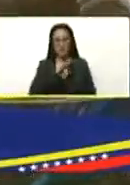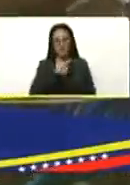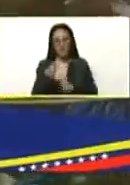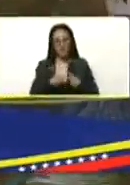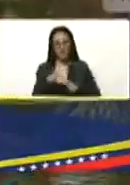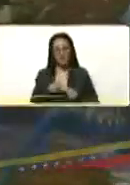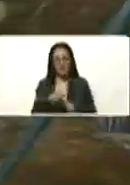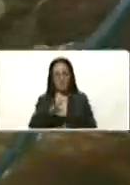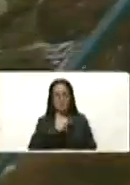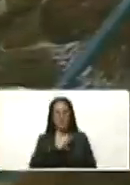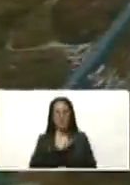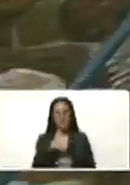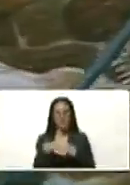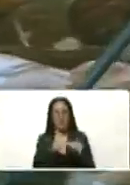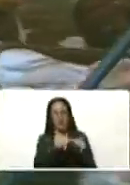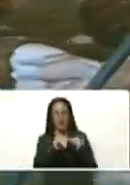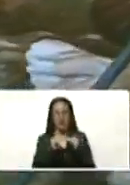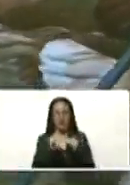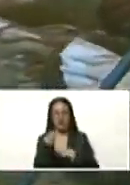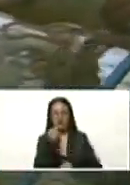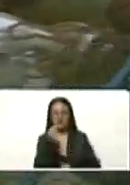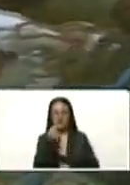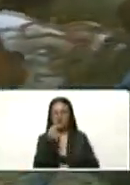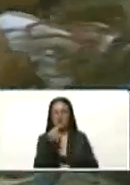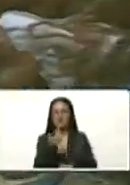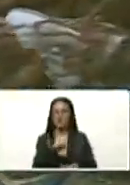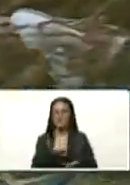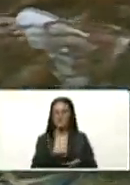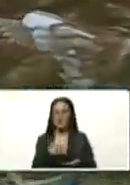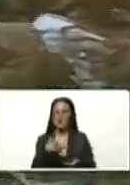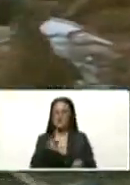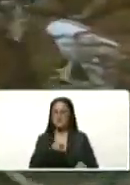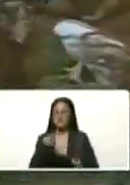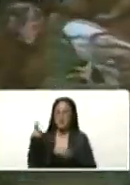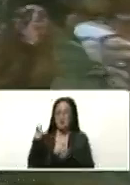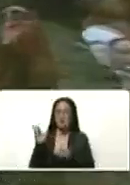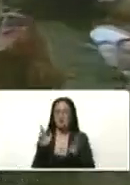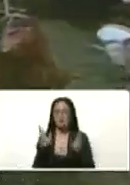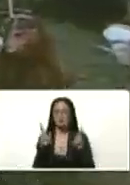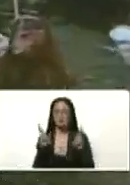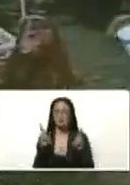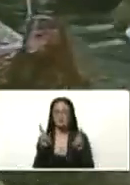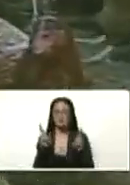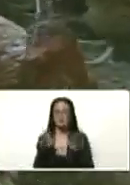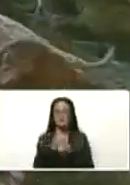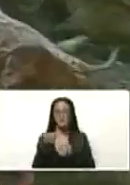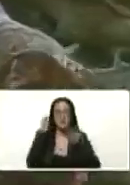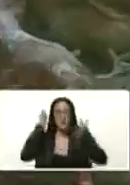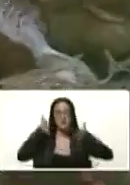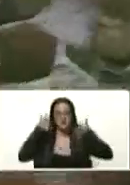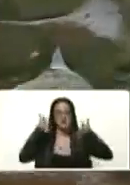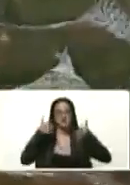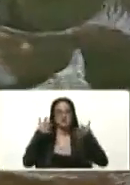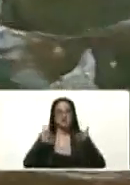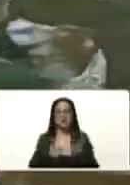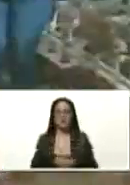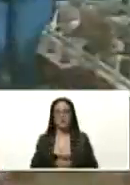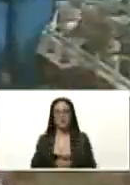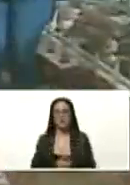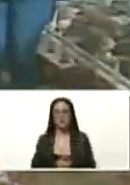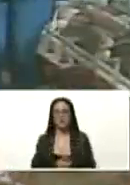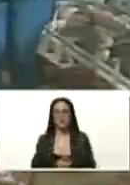y tener nuestra soberanía y bueno, poder exportar. Es parte de todas esas orientaciones e instrucciones que usted